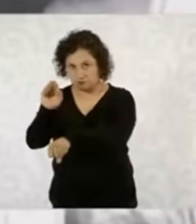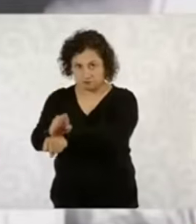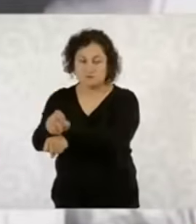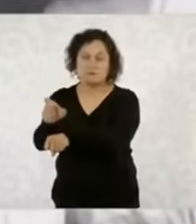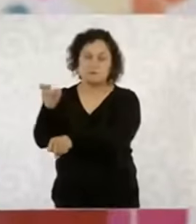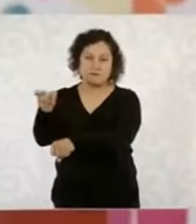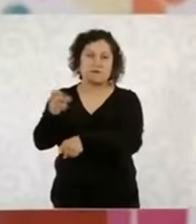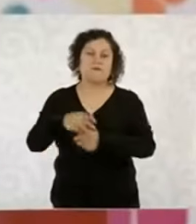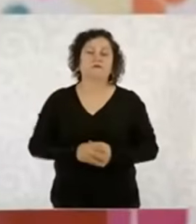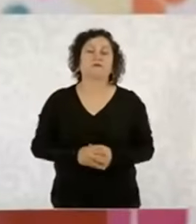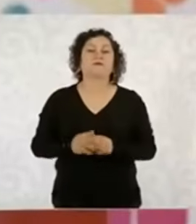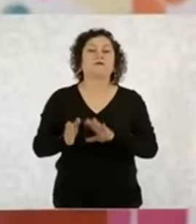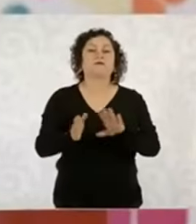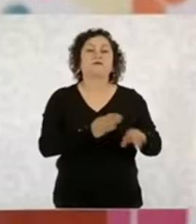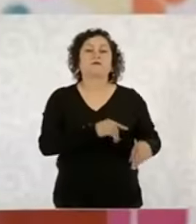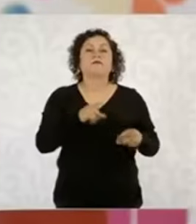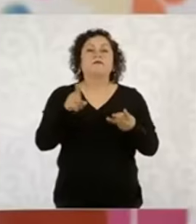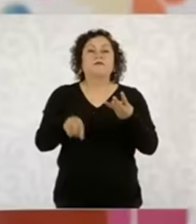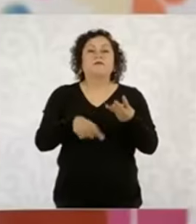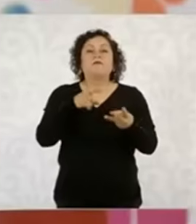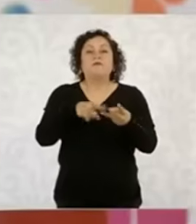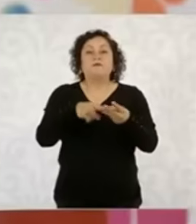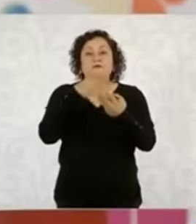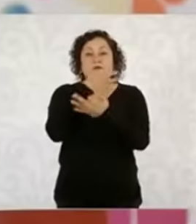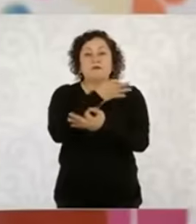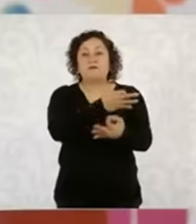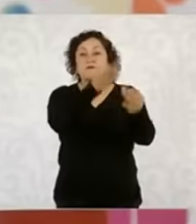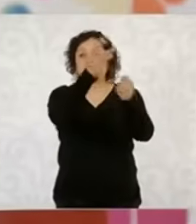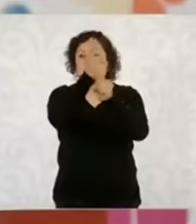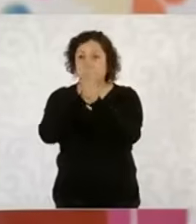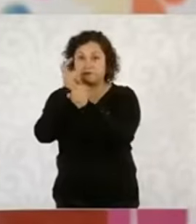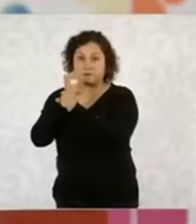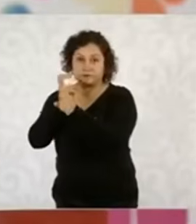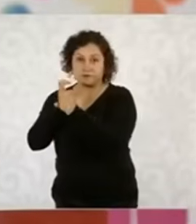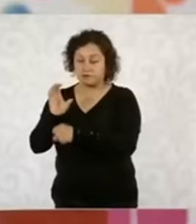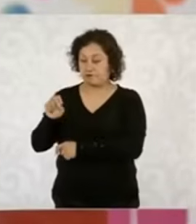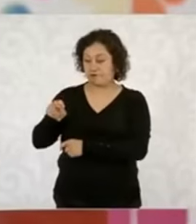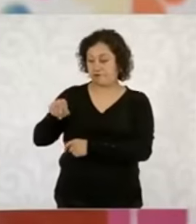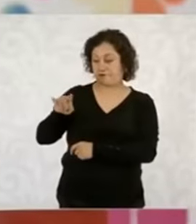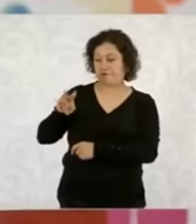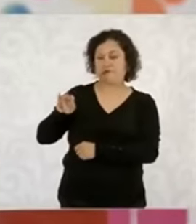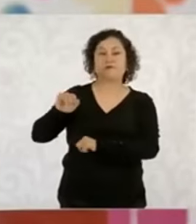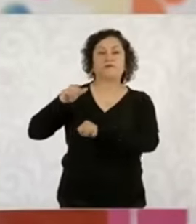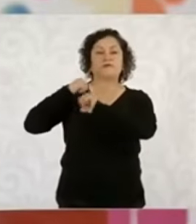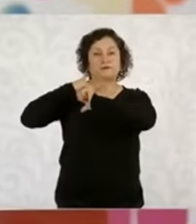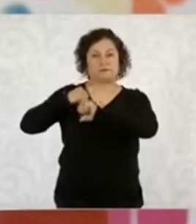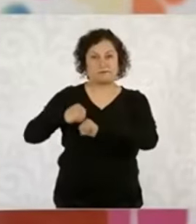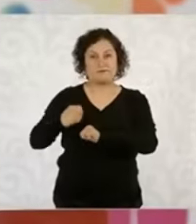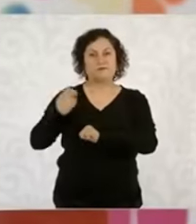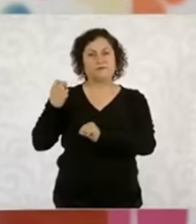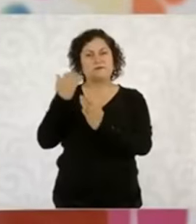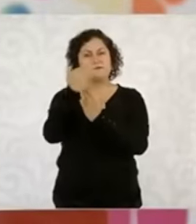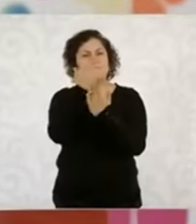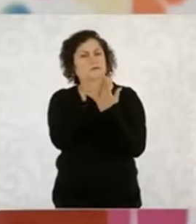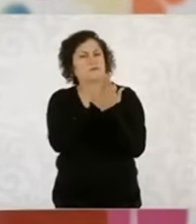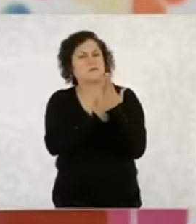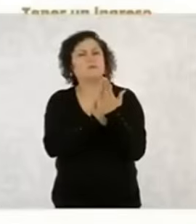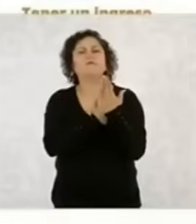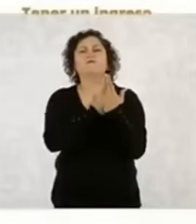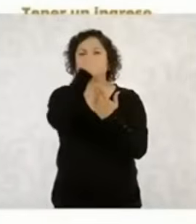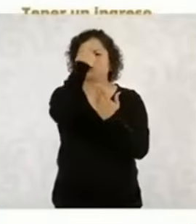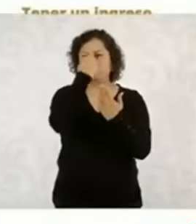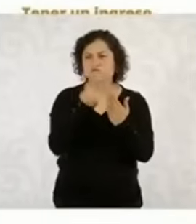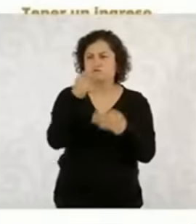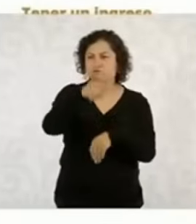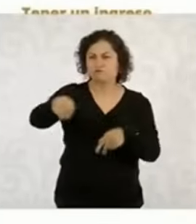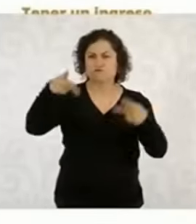emitirá la CONAVI. ¿Cuáles son los requisitos que plantea la CONAVI para el programa para que la gente